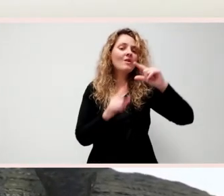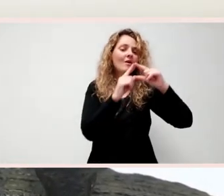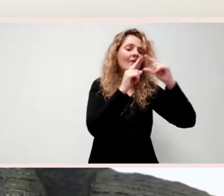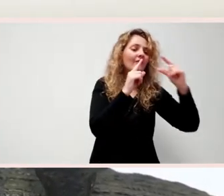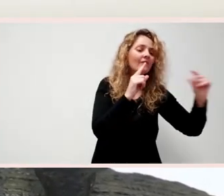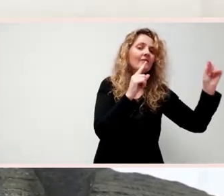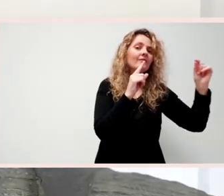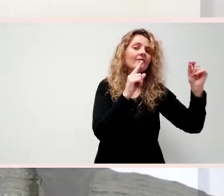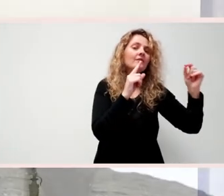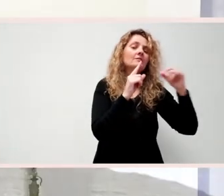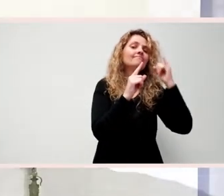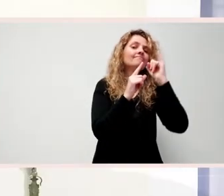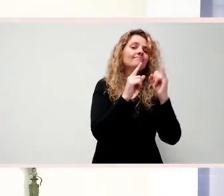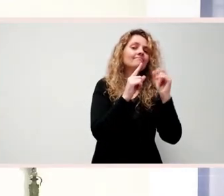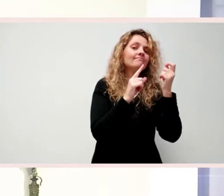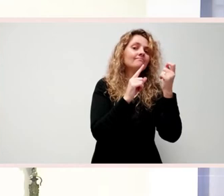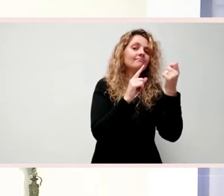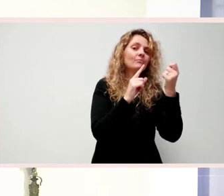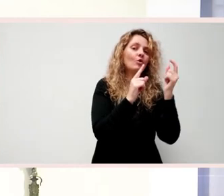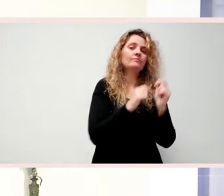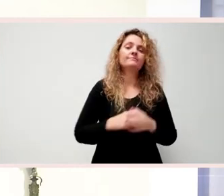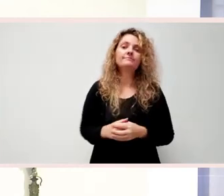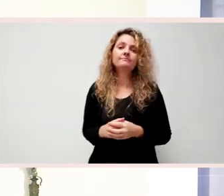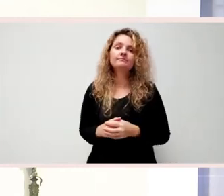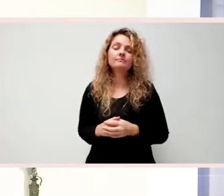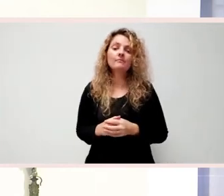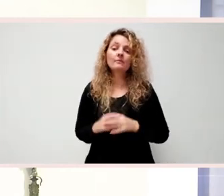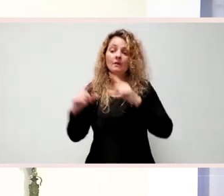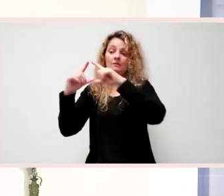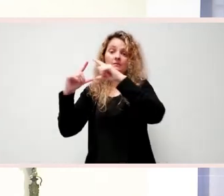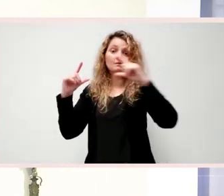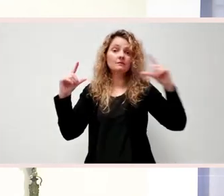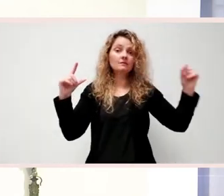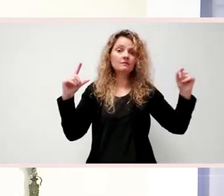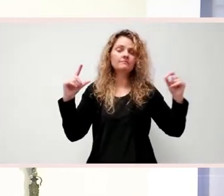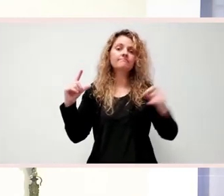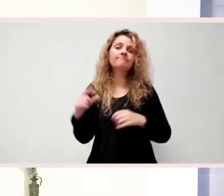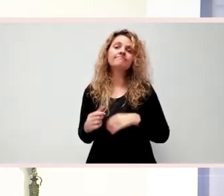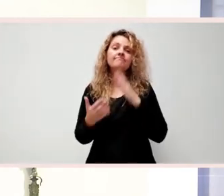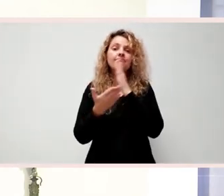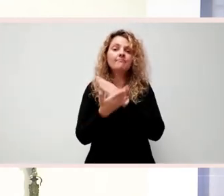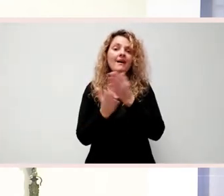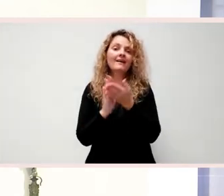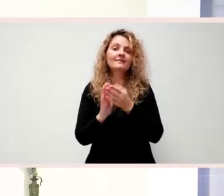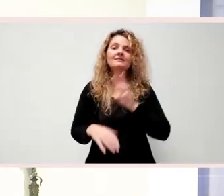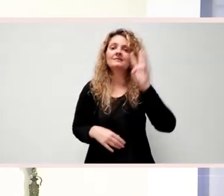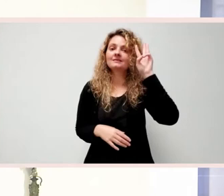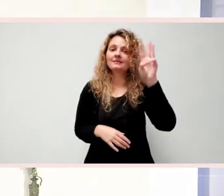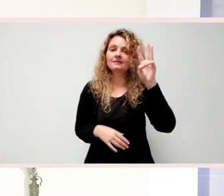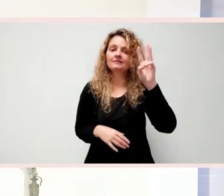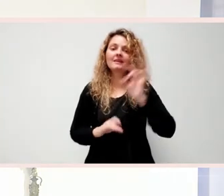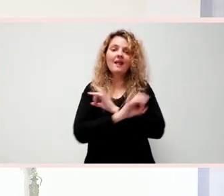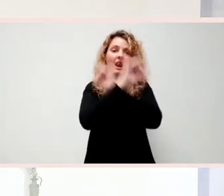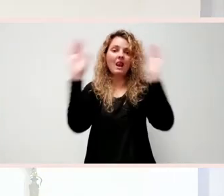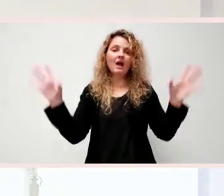ben diferenciadas nas que podemos describir a peza. Unha primeira sería o mango, que ten unha decoración sogueada, 7